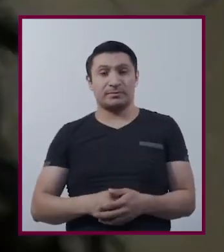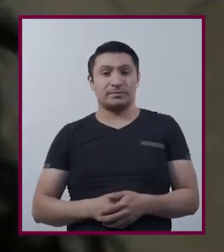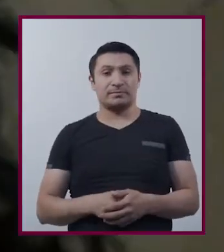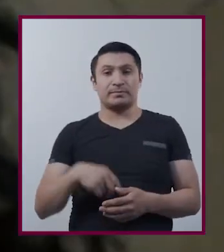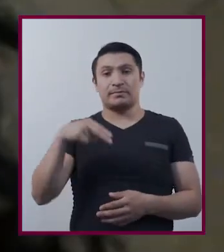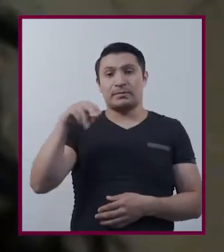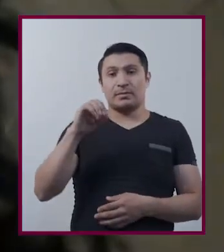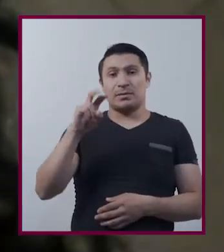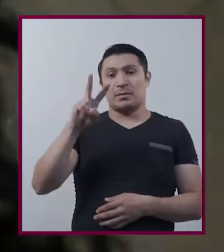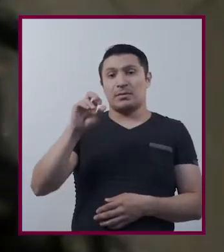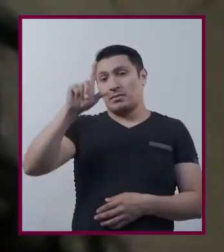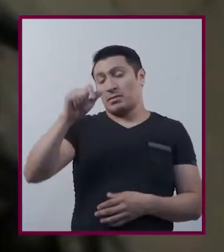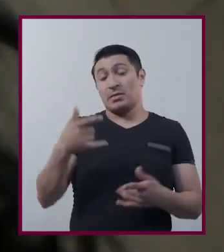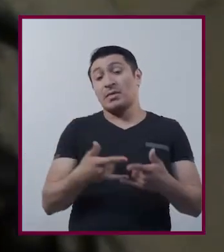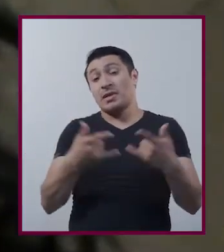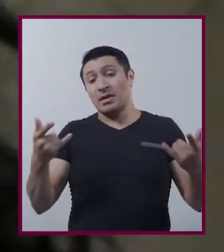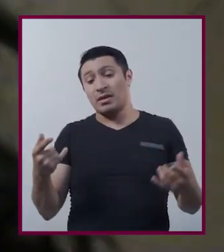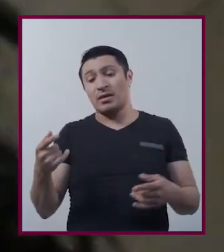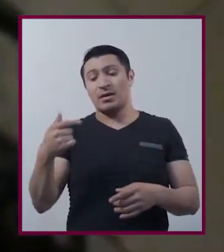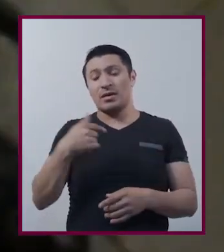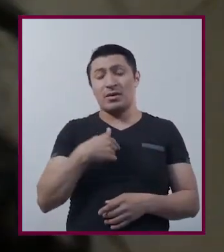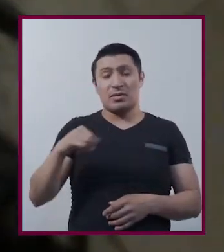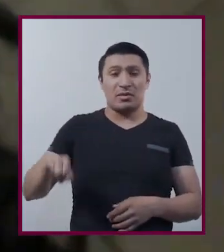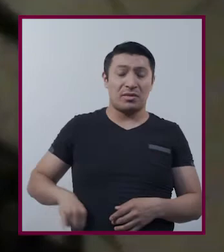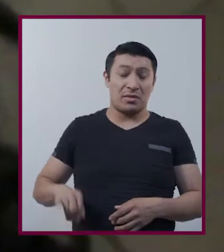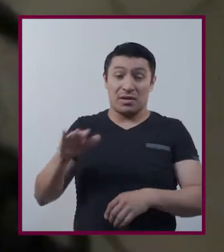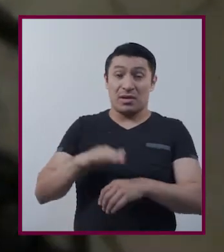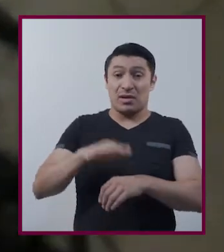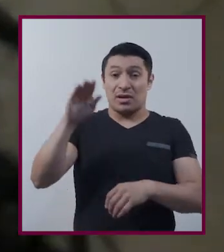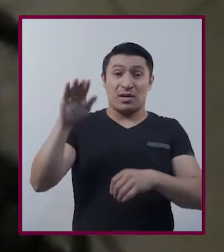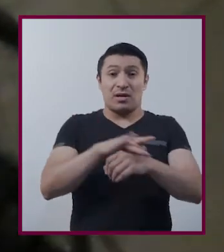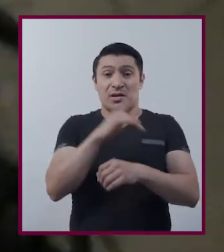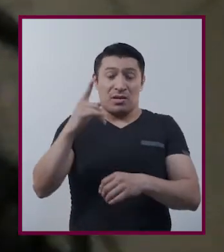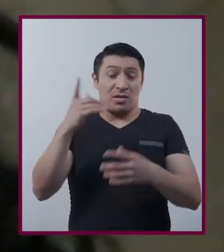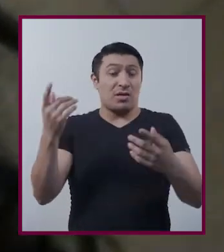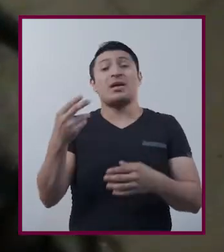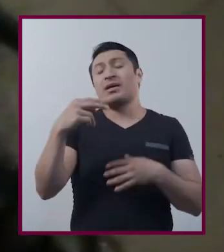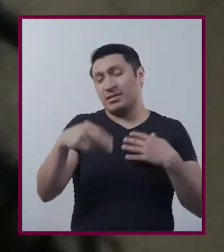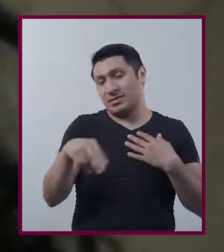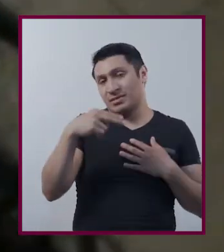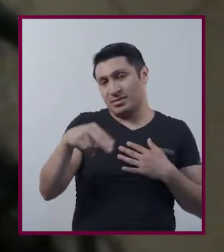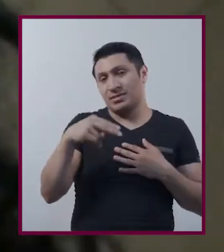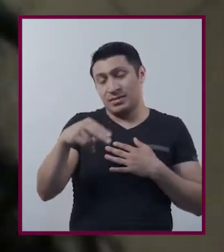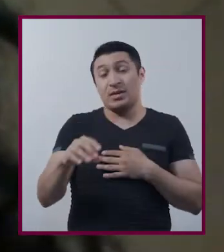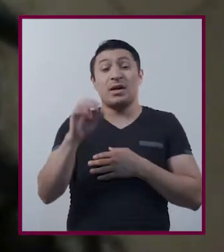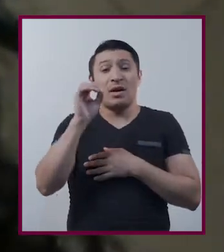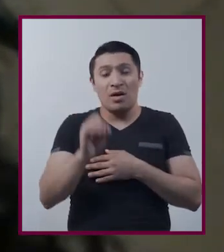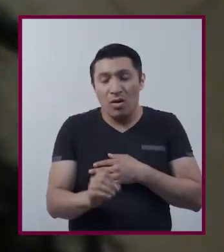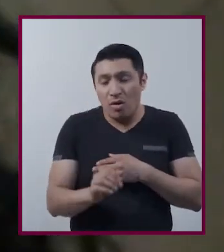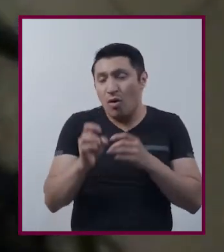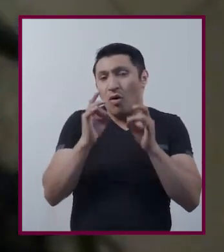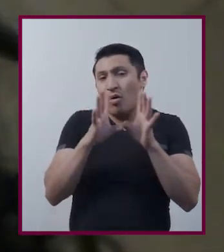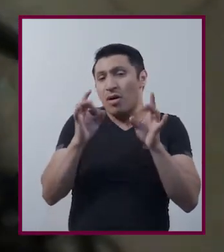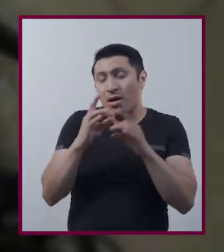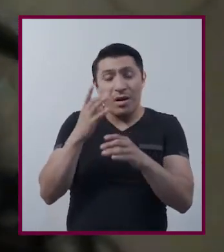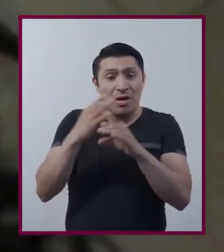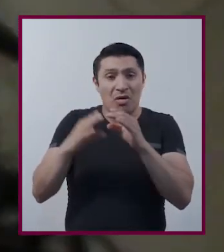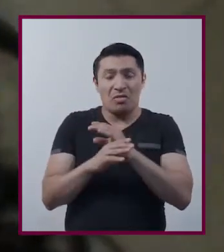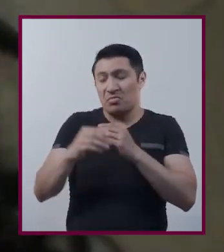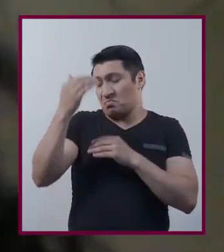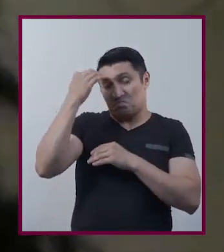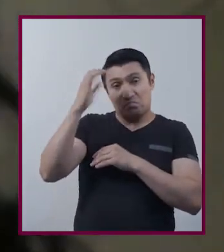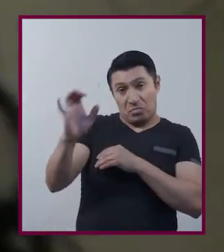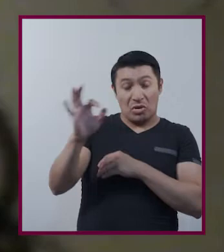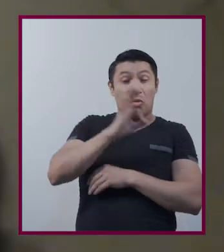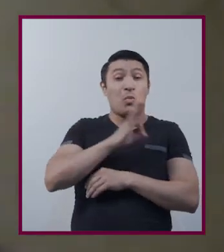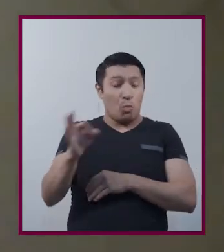gustos. Una novela histórica. Me llama más la atención por el nombre o por los